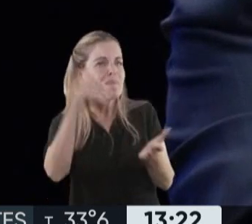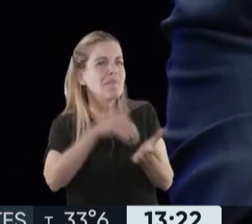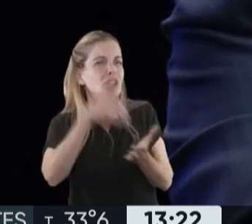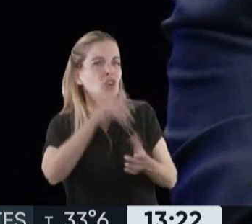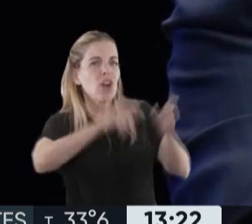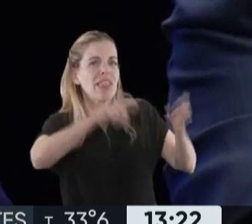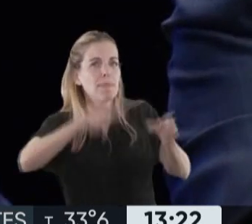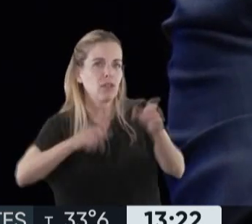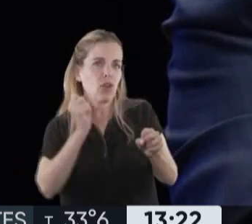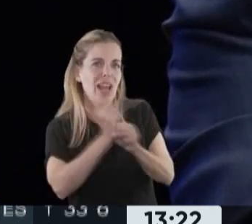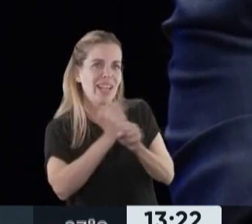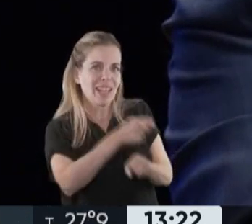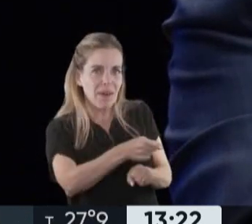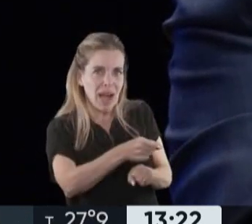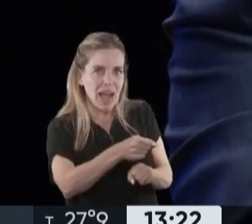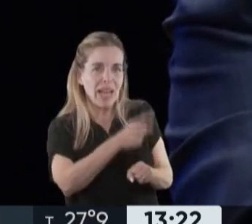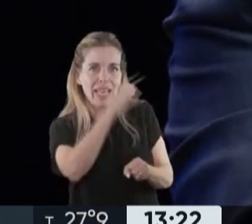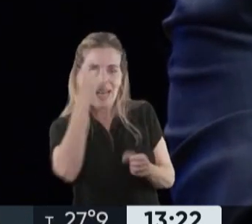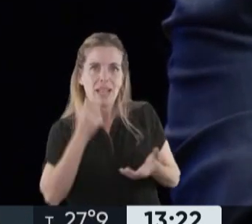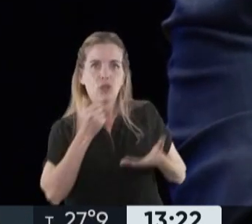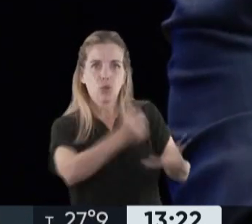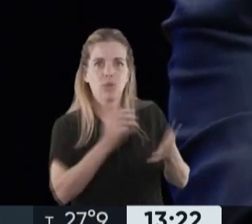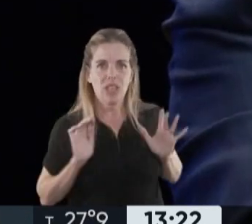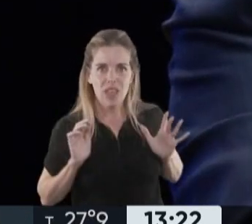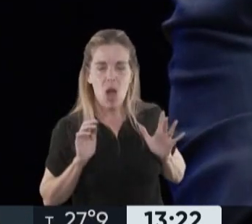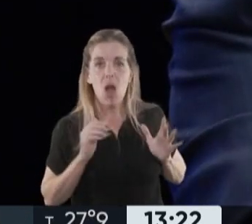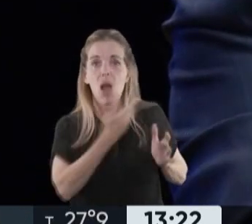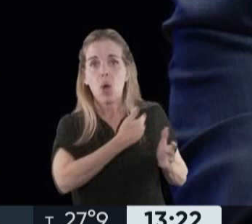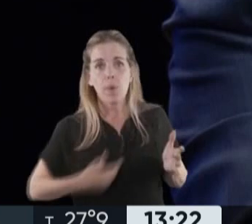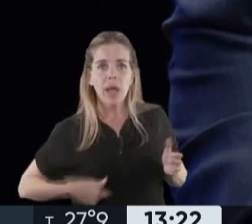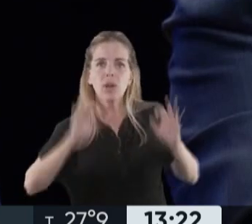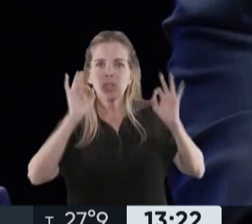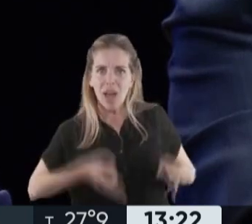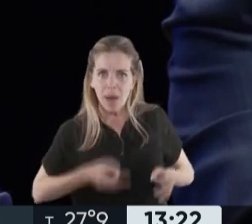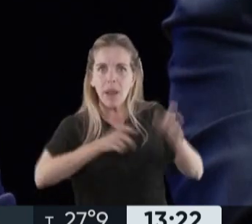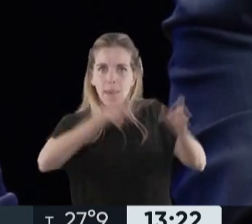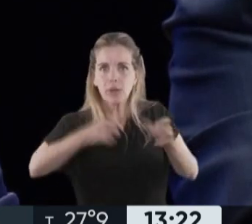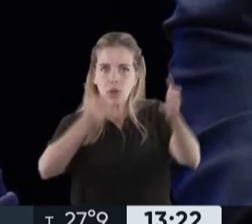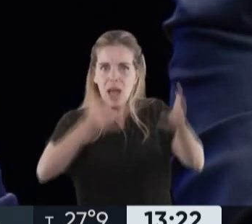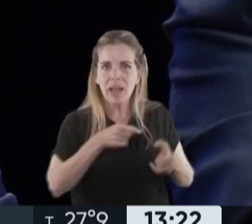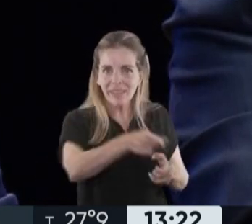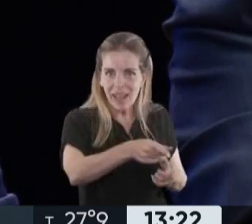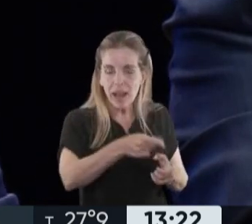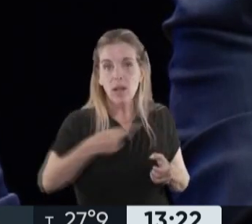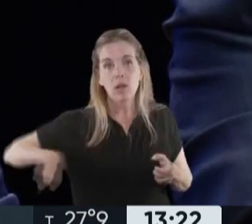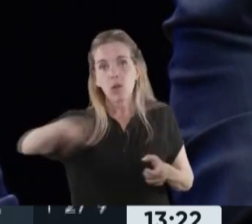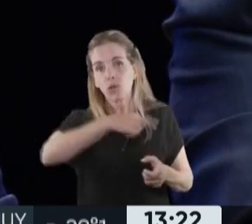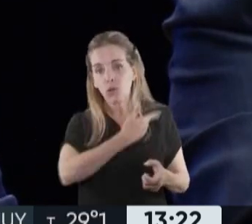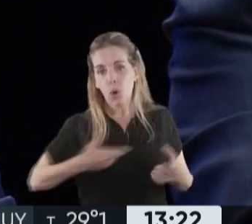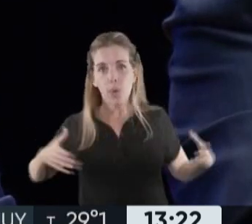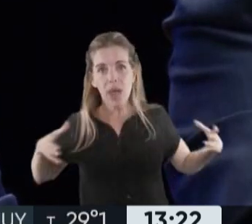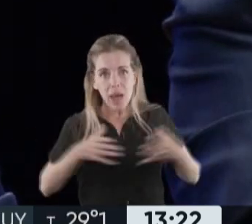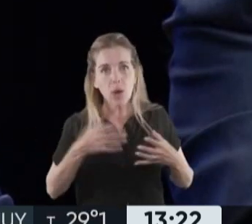personas y que nosotros no podemos hacer de cuenta que no existen. Que nosotros tenemos que darle un